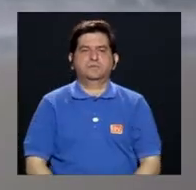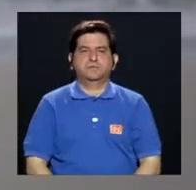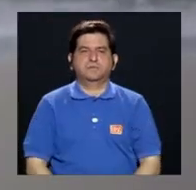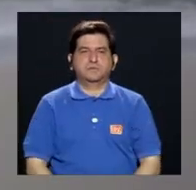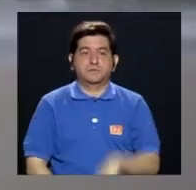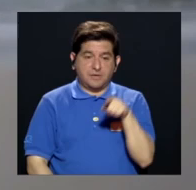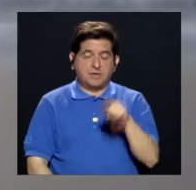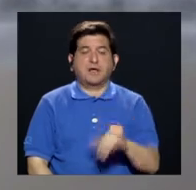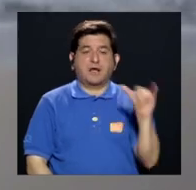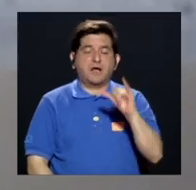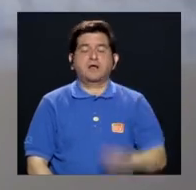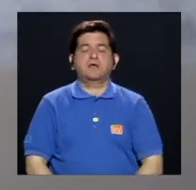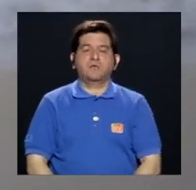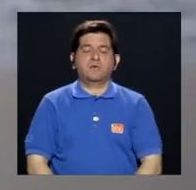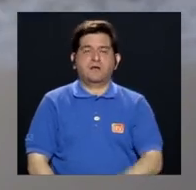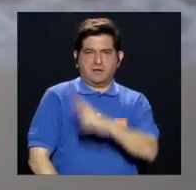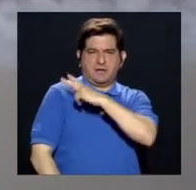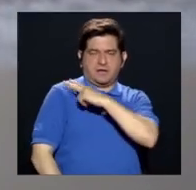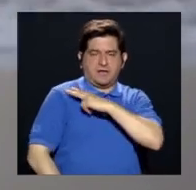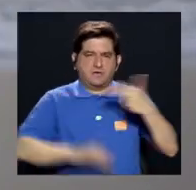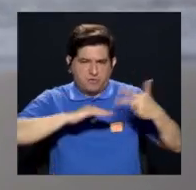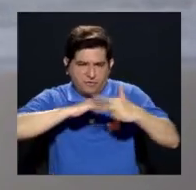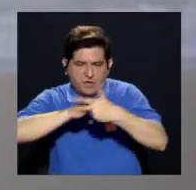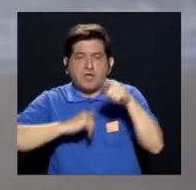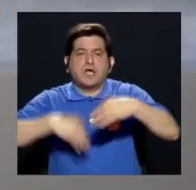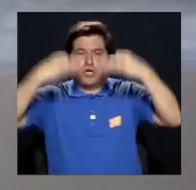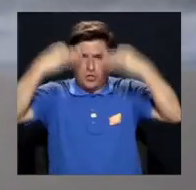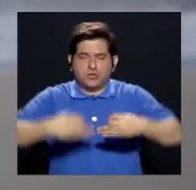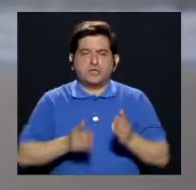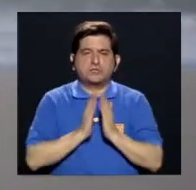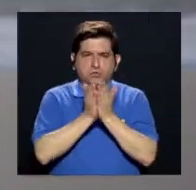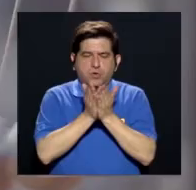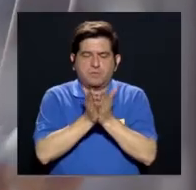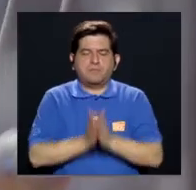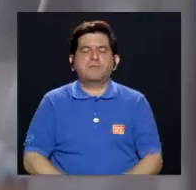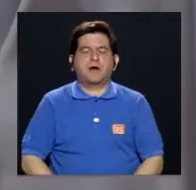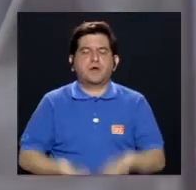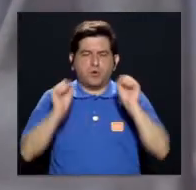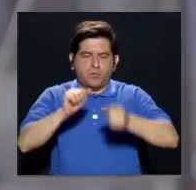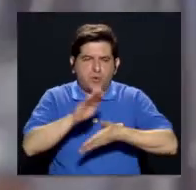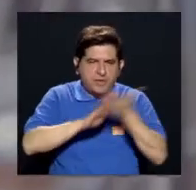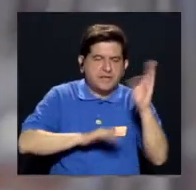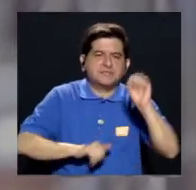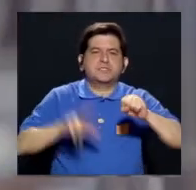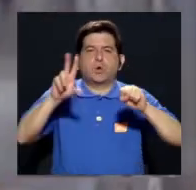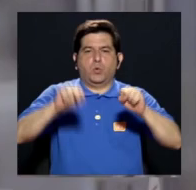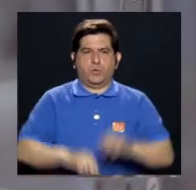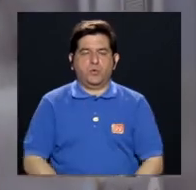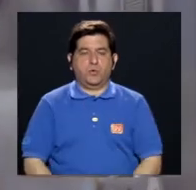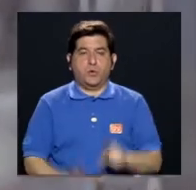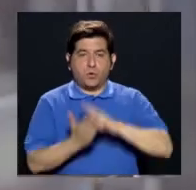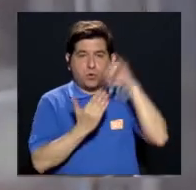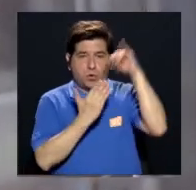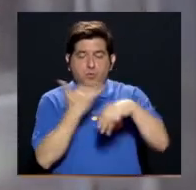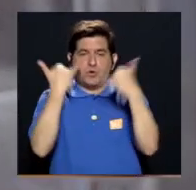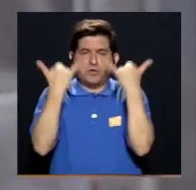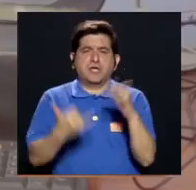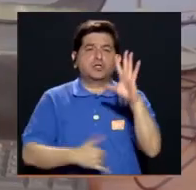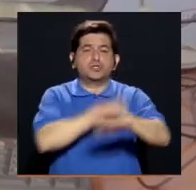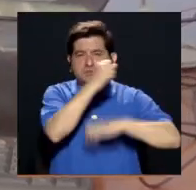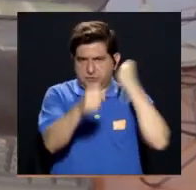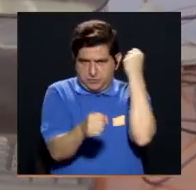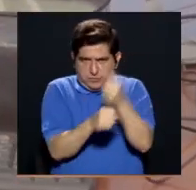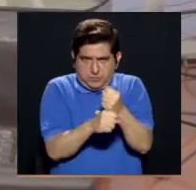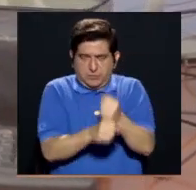y las capitanías de puerto, quien al final son los que deciden si un barco sale o no sale. Nosotros venimos con este proyecto desde hace